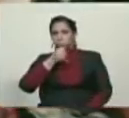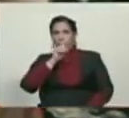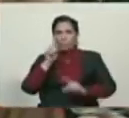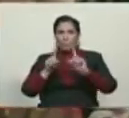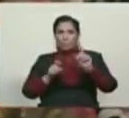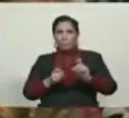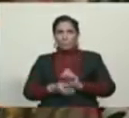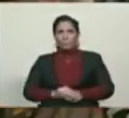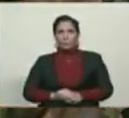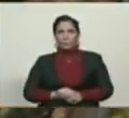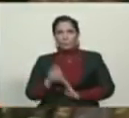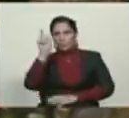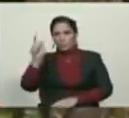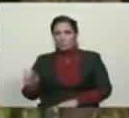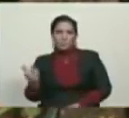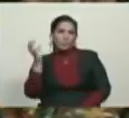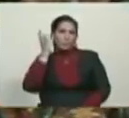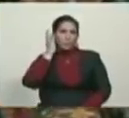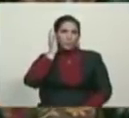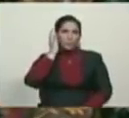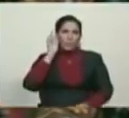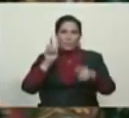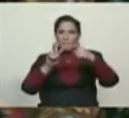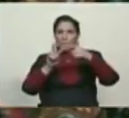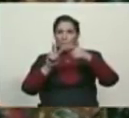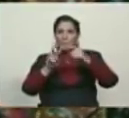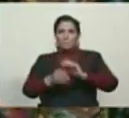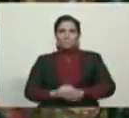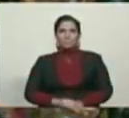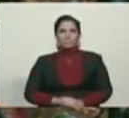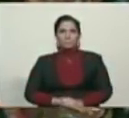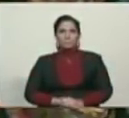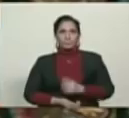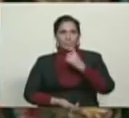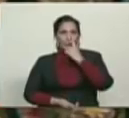efectúa Marbelis Fernández por Venezolana de Televisión.